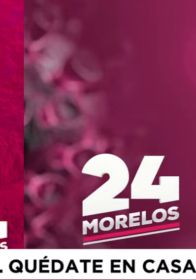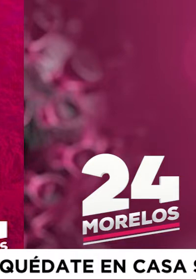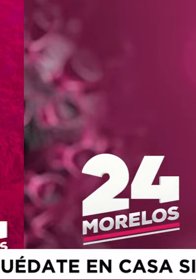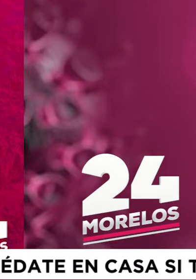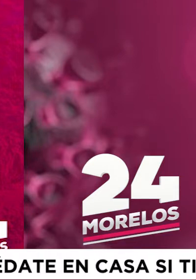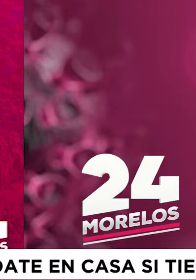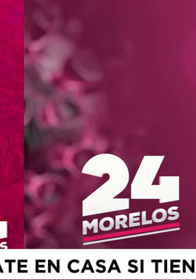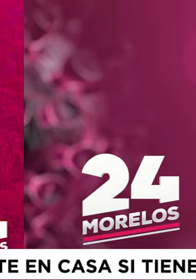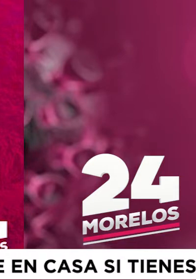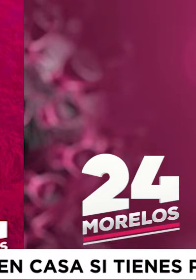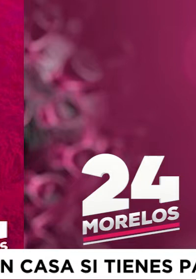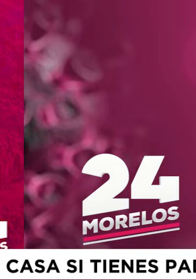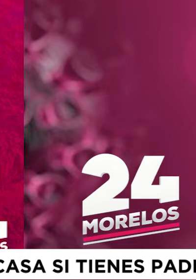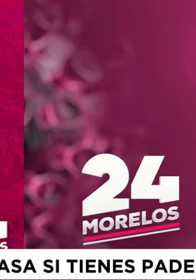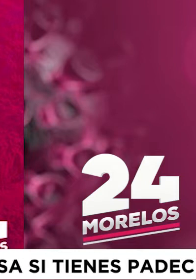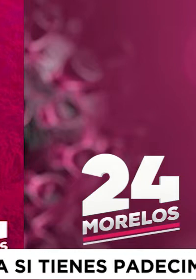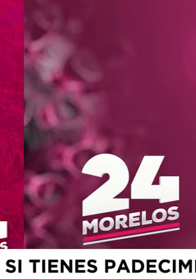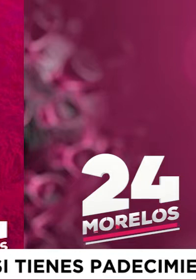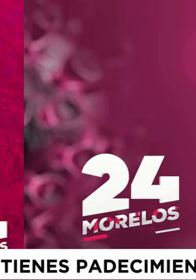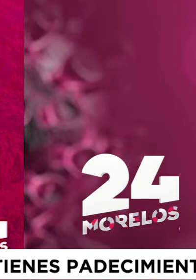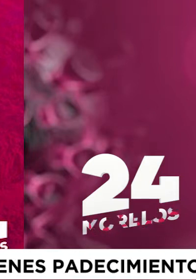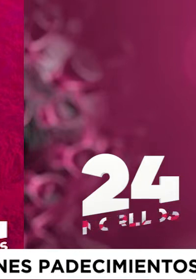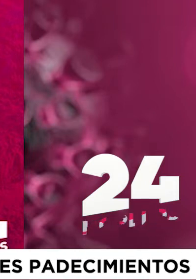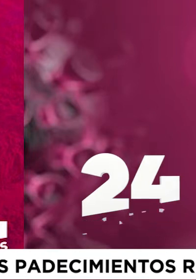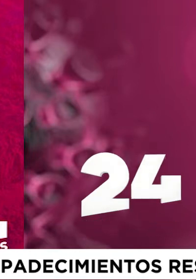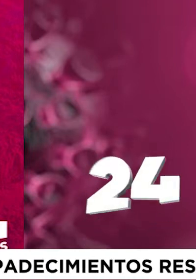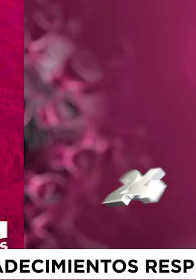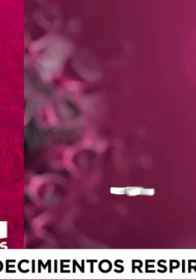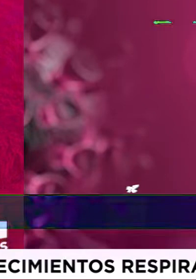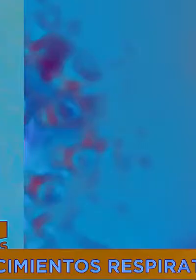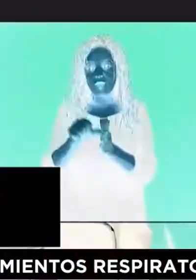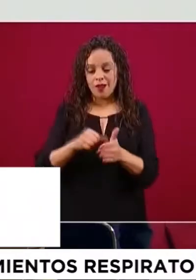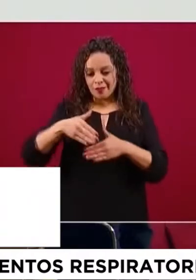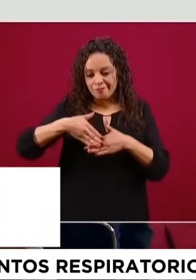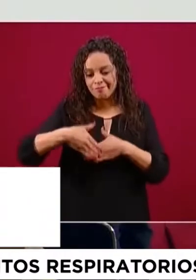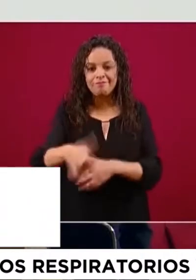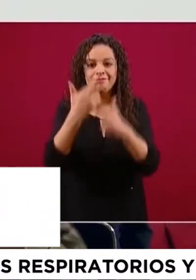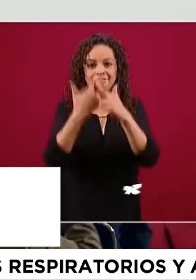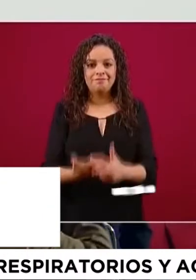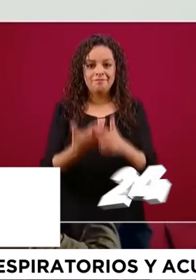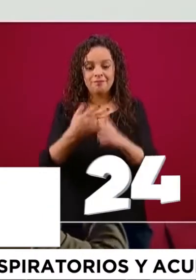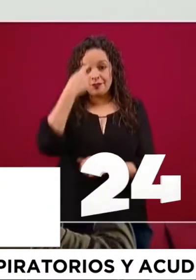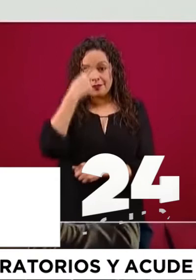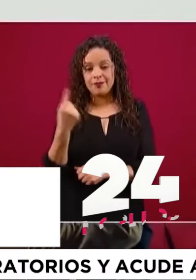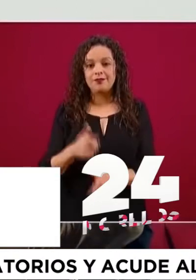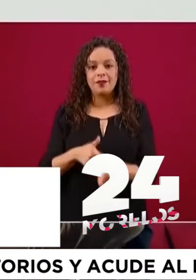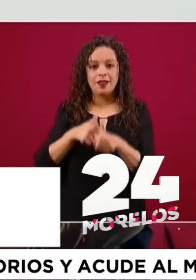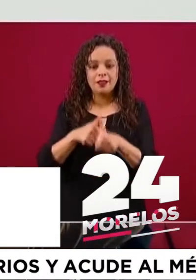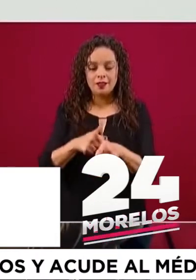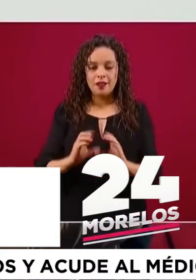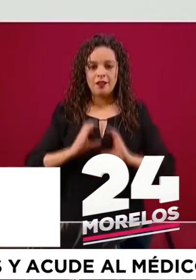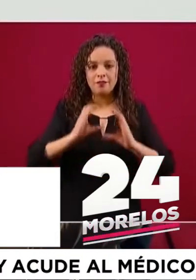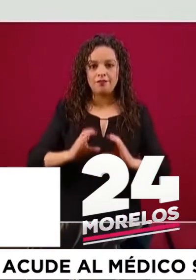289.142. La cifra de defunciones es de 28.510. En las últimas 24 horas